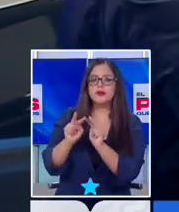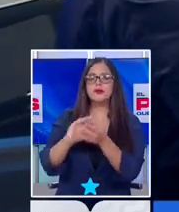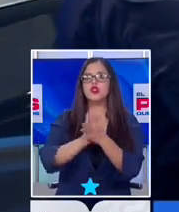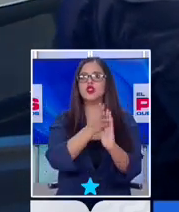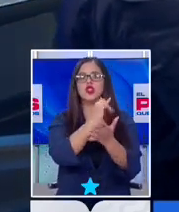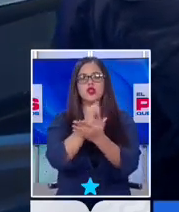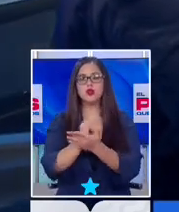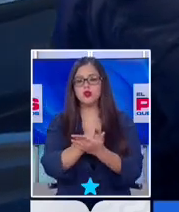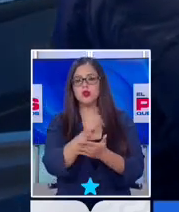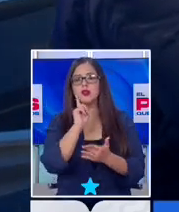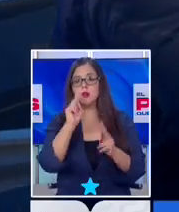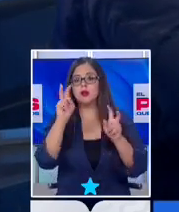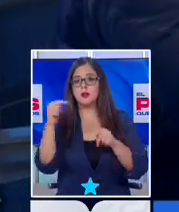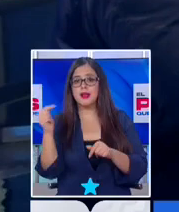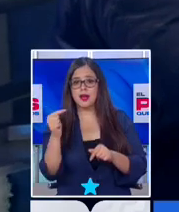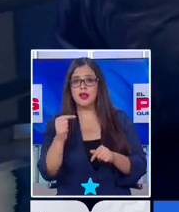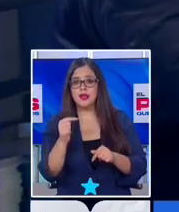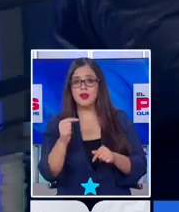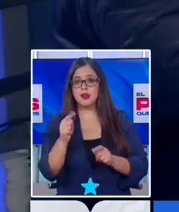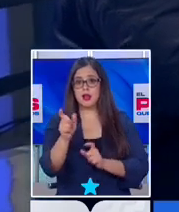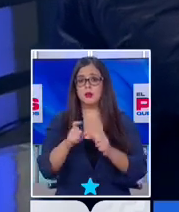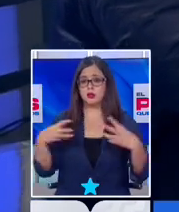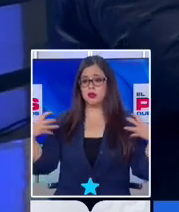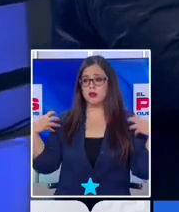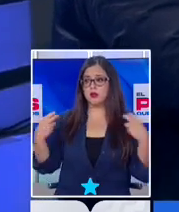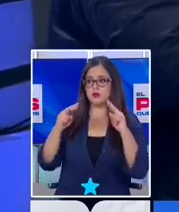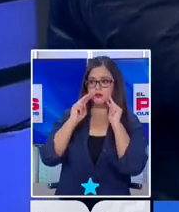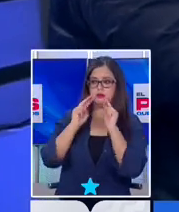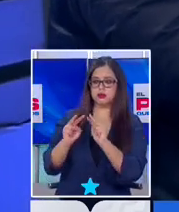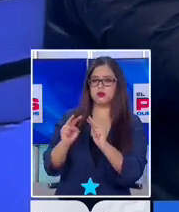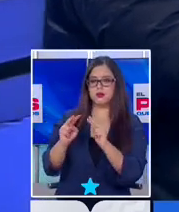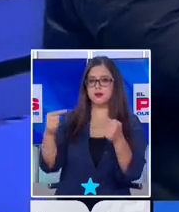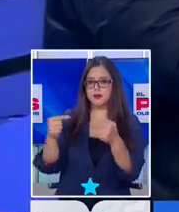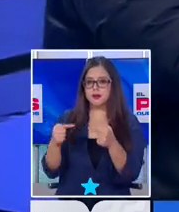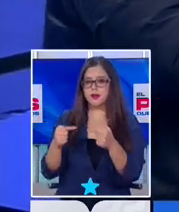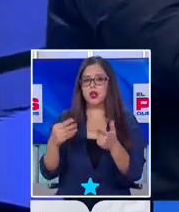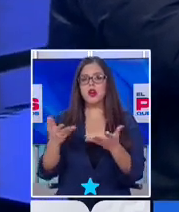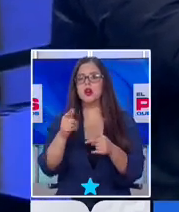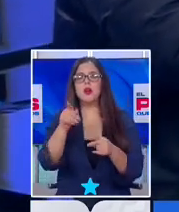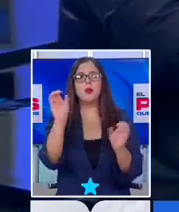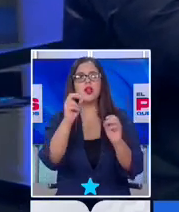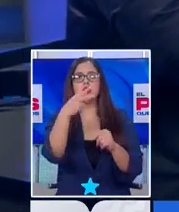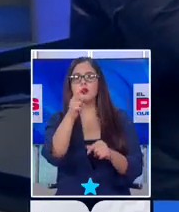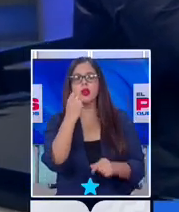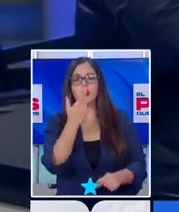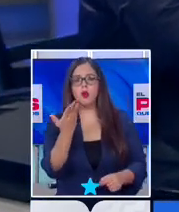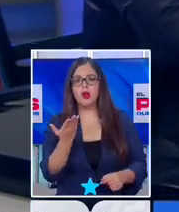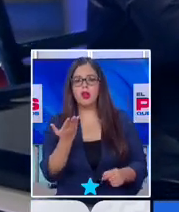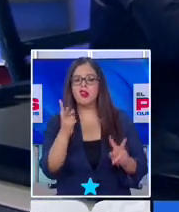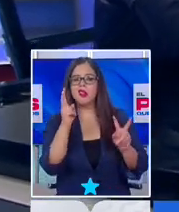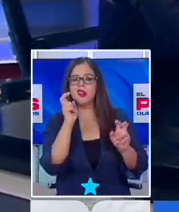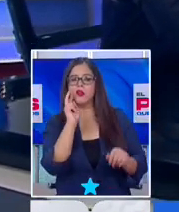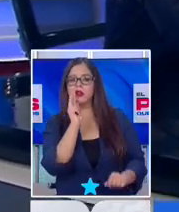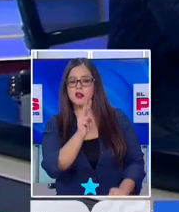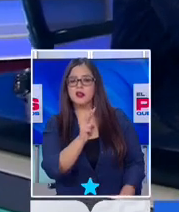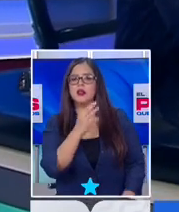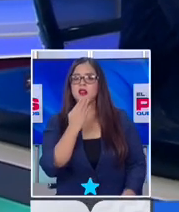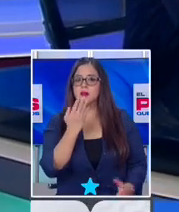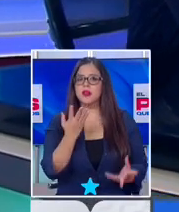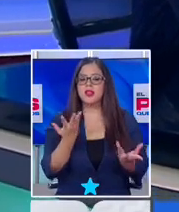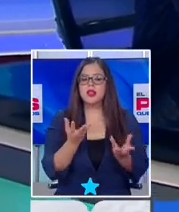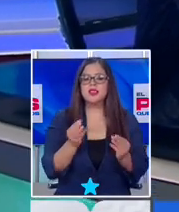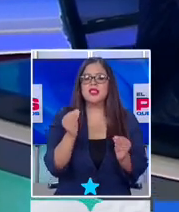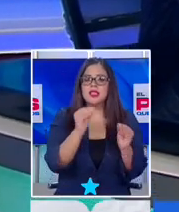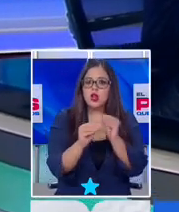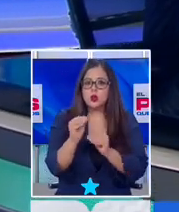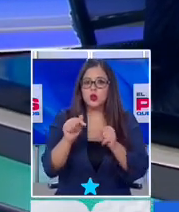mirada bastante negativa por parte de la ciudadanía así que ahí entra con una complejidad como los estudios de la óptica y también de lo que se está construyendo